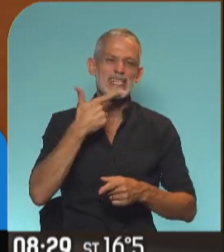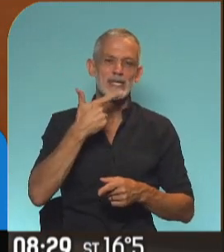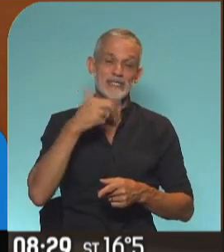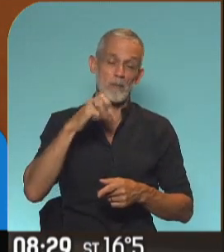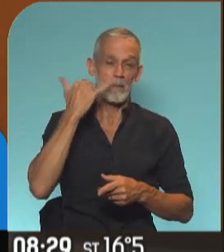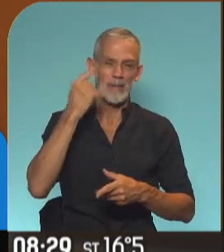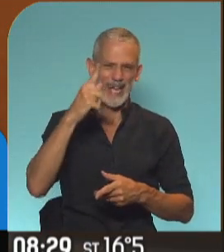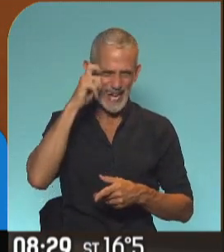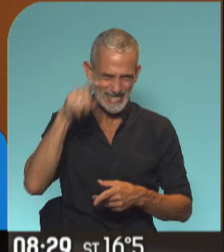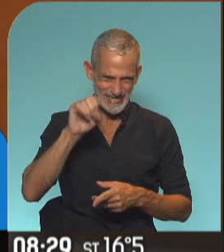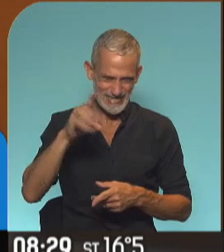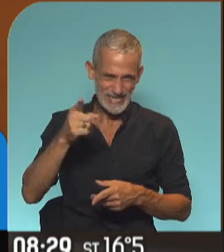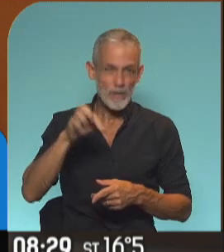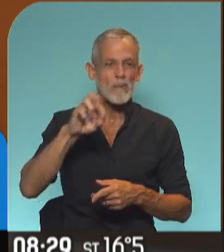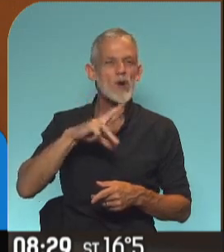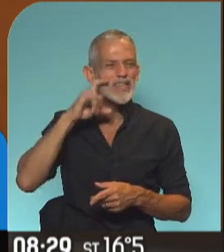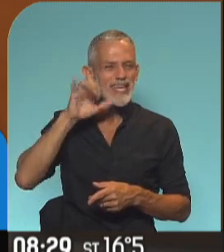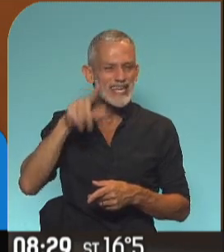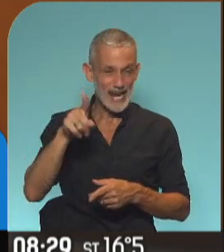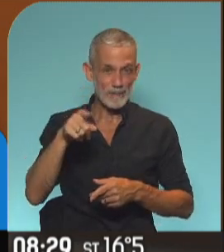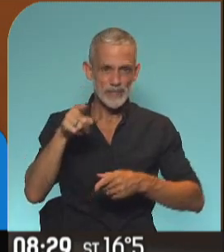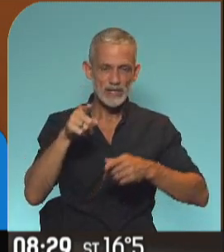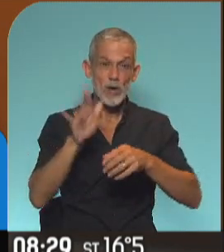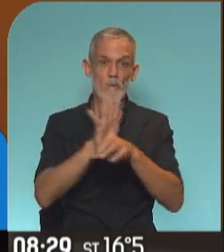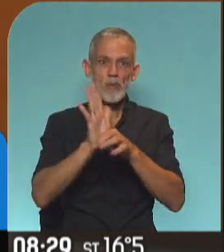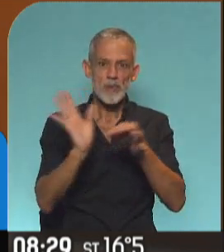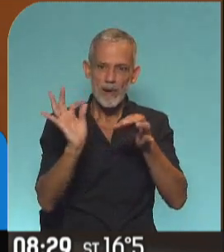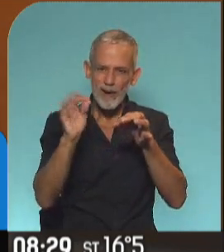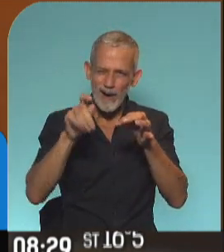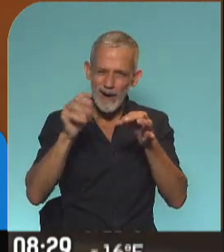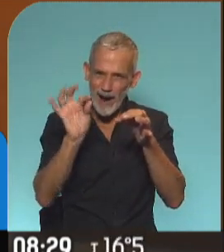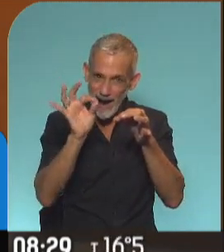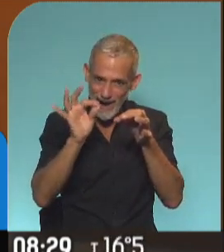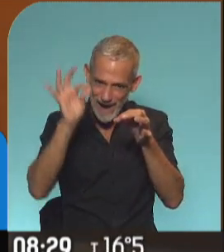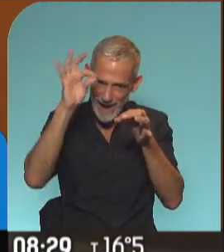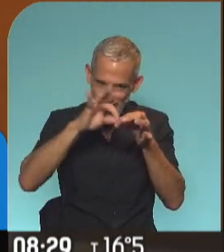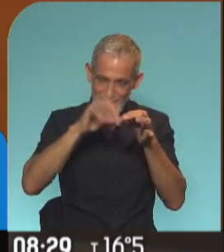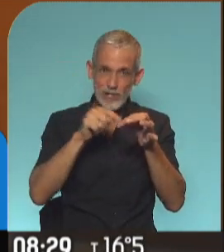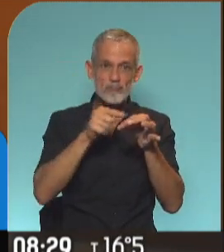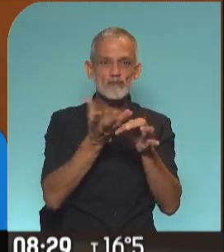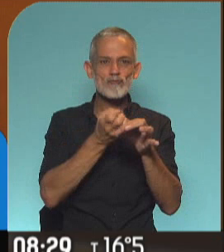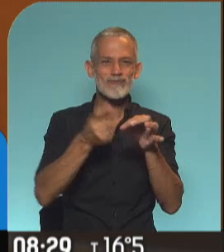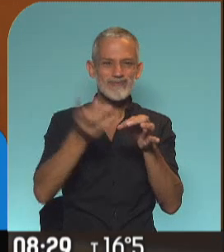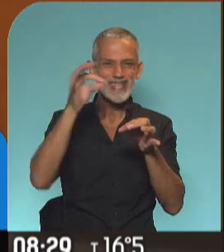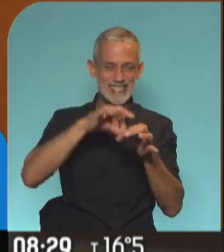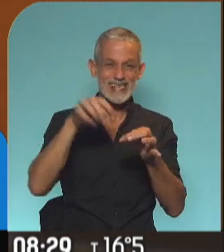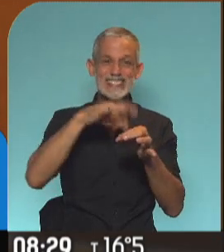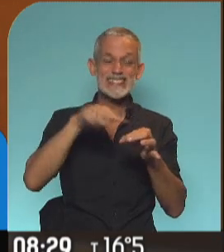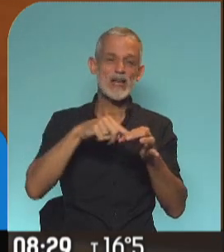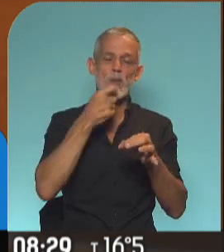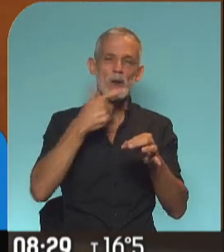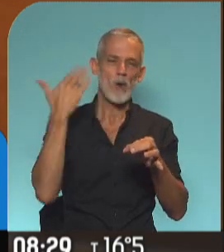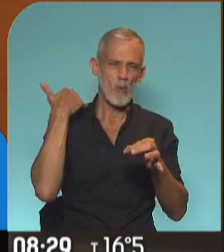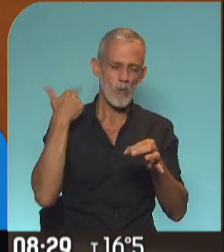familiarizados y esa proteína es la para entrar a través de un receptor a las células del pulmón por